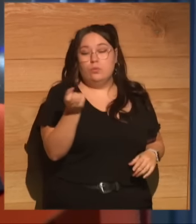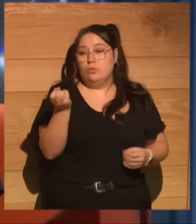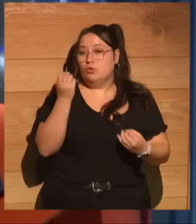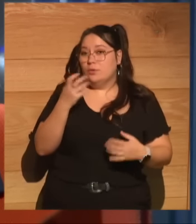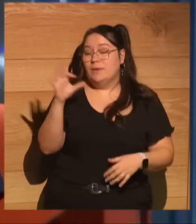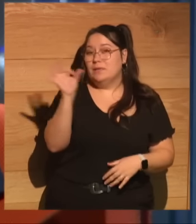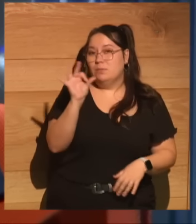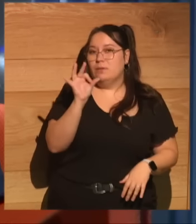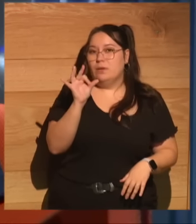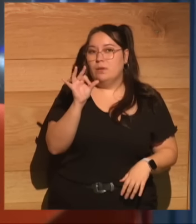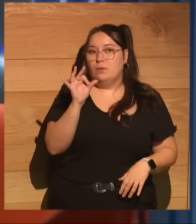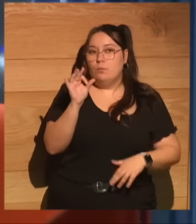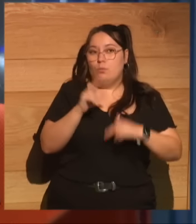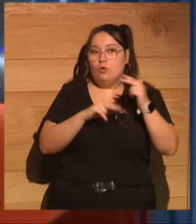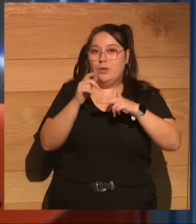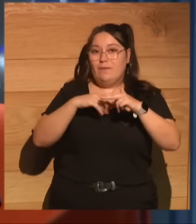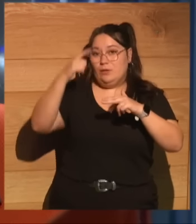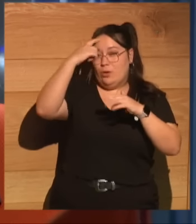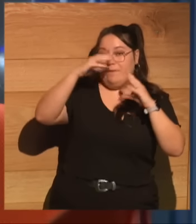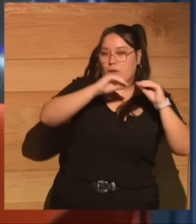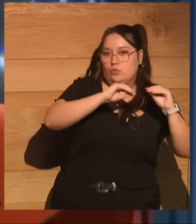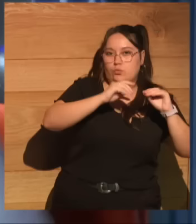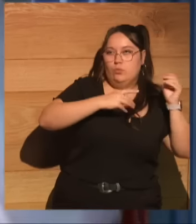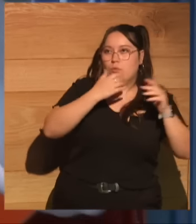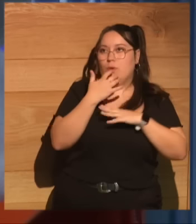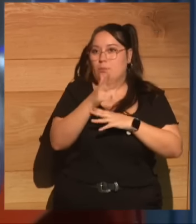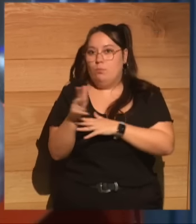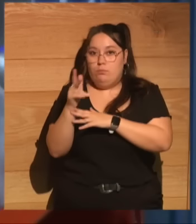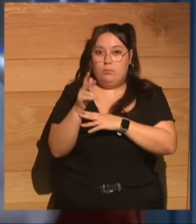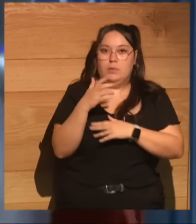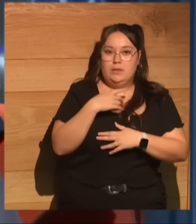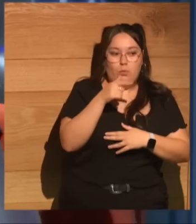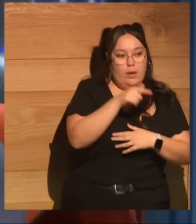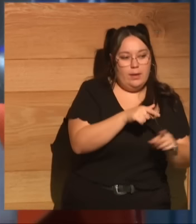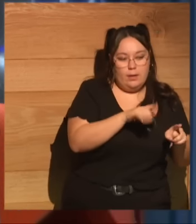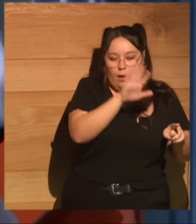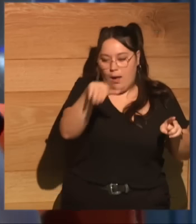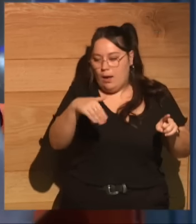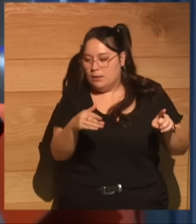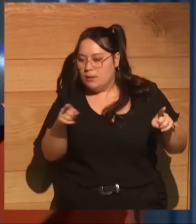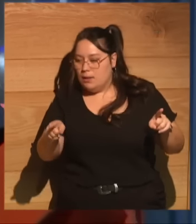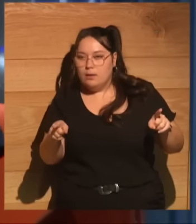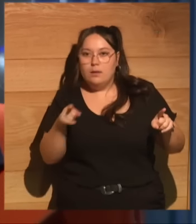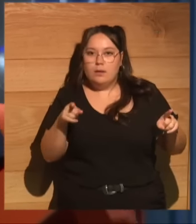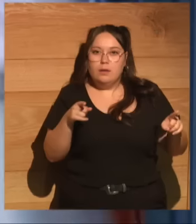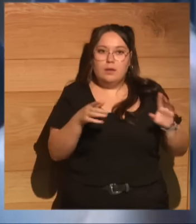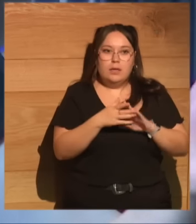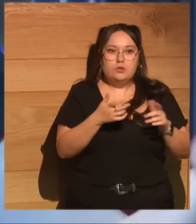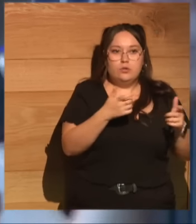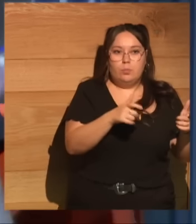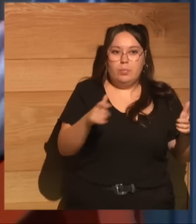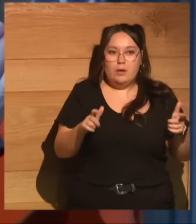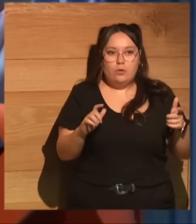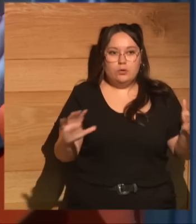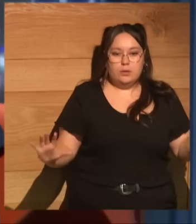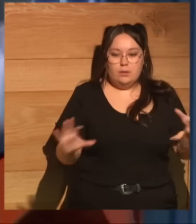Spielberg montaba mientras rodaba, en su cabeza. O sea, decía, voy a ir de este sitio a este sitio y, por tanto, aunque los haga discontinuos los dos planos,